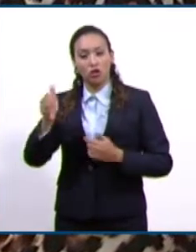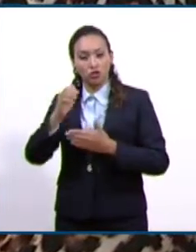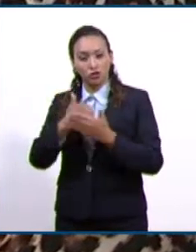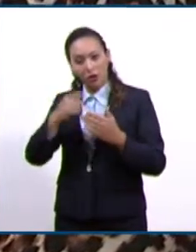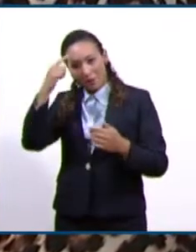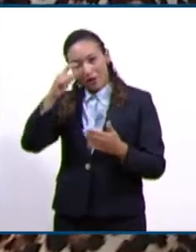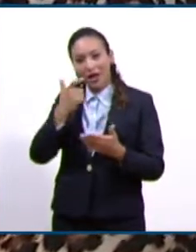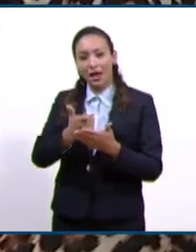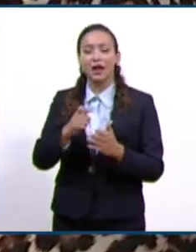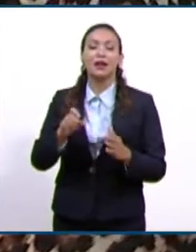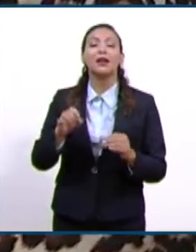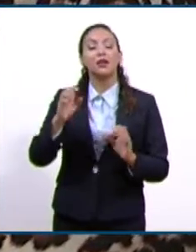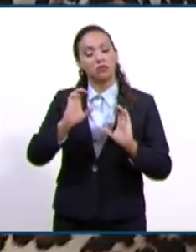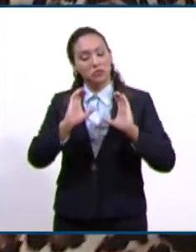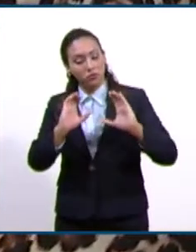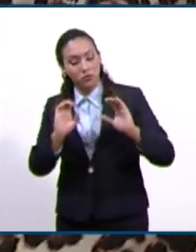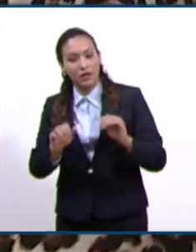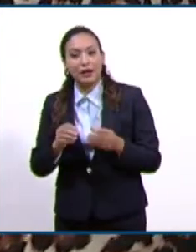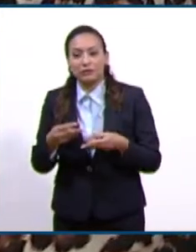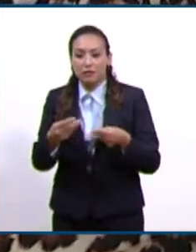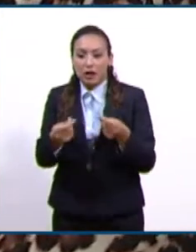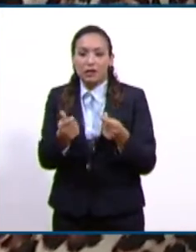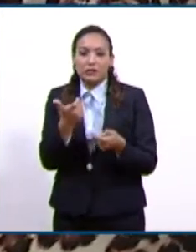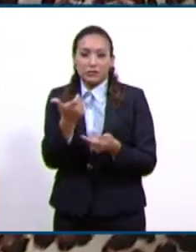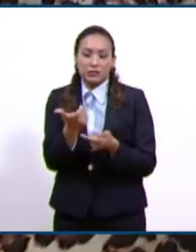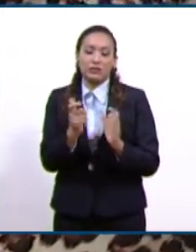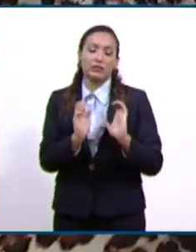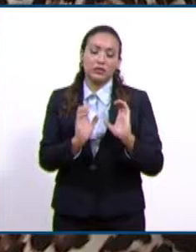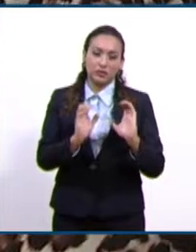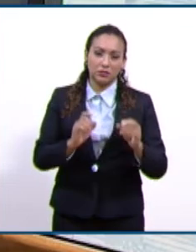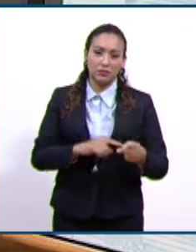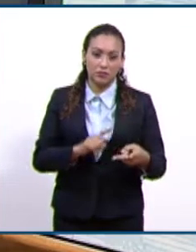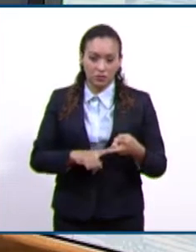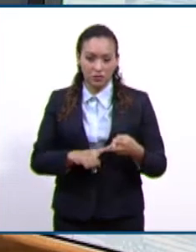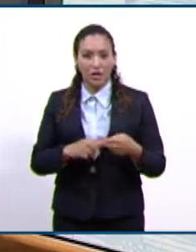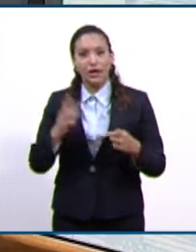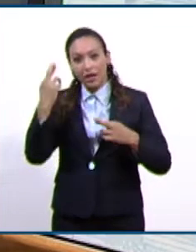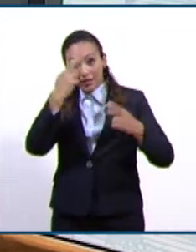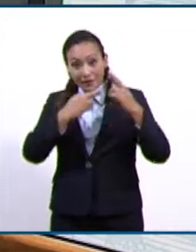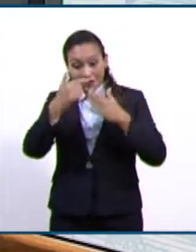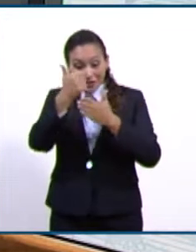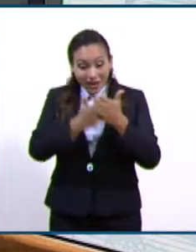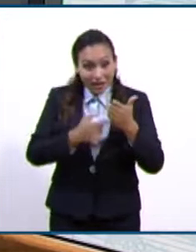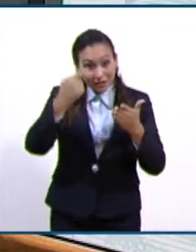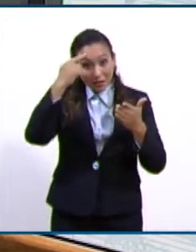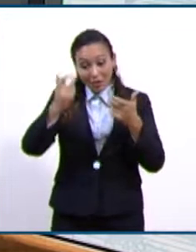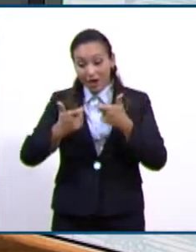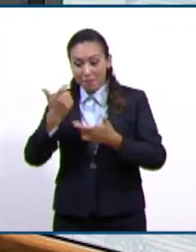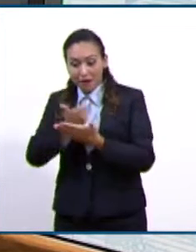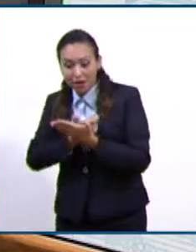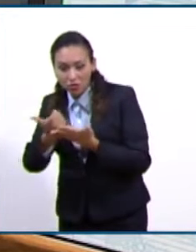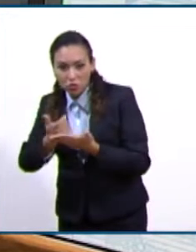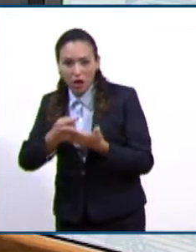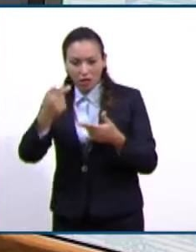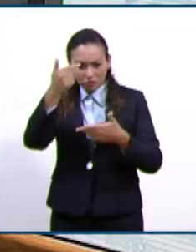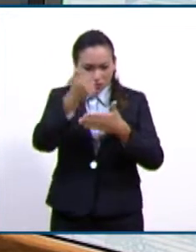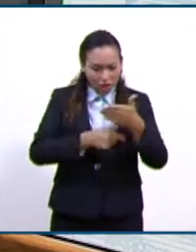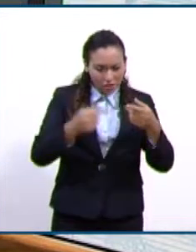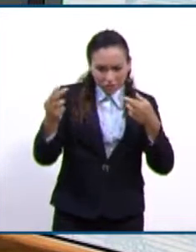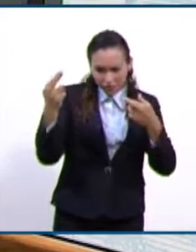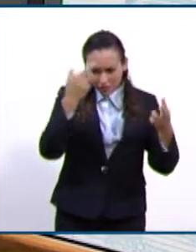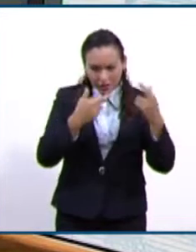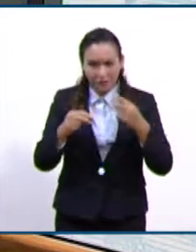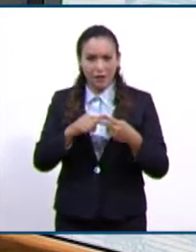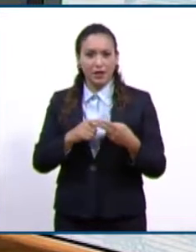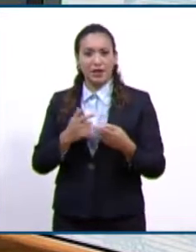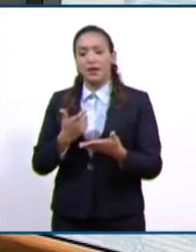profesionales, los sueldos y prestaciones se sujetarán a los tabuladores aprobados, se reducirá la contratación de bienes y servicios, se reducirán